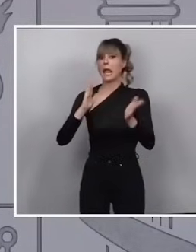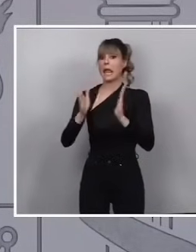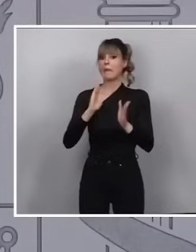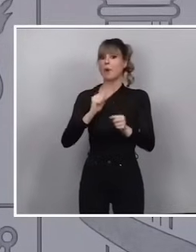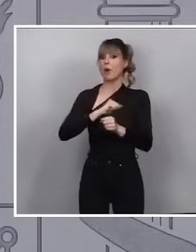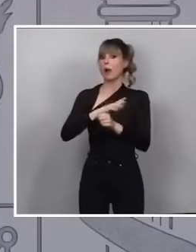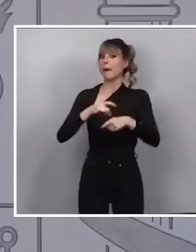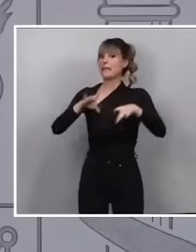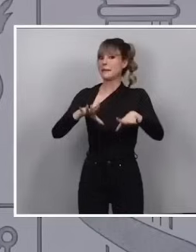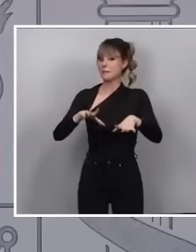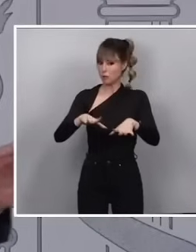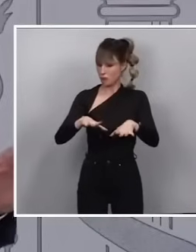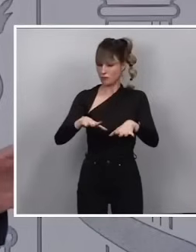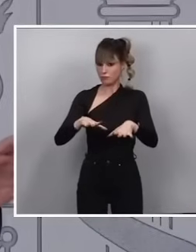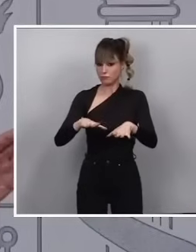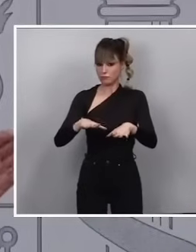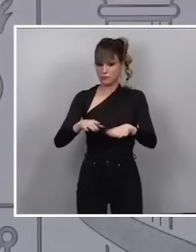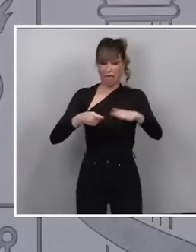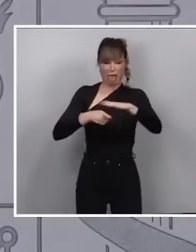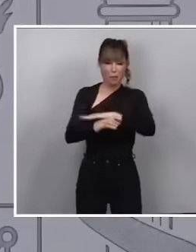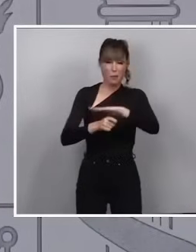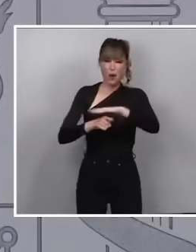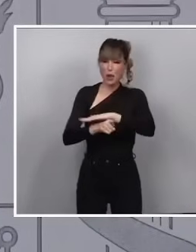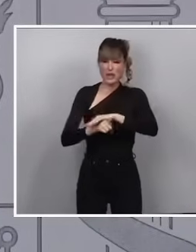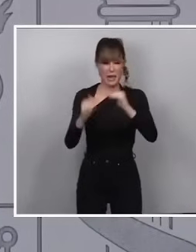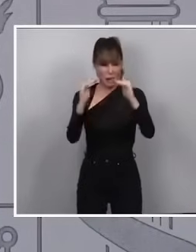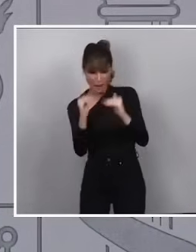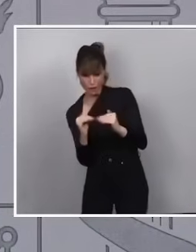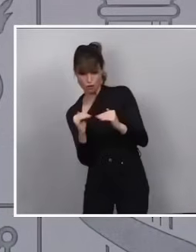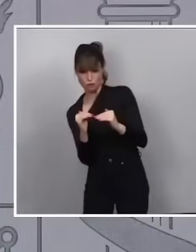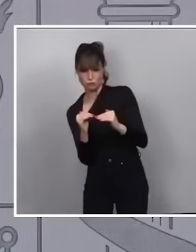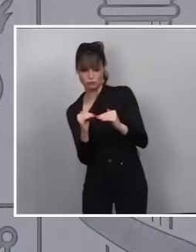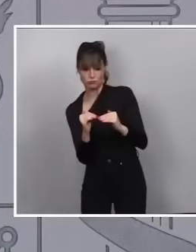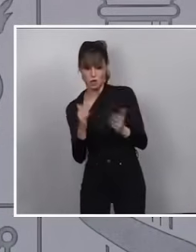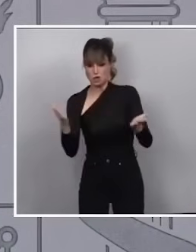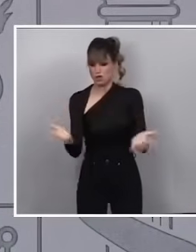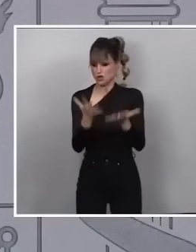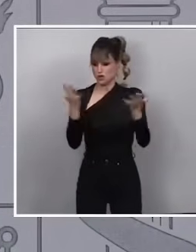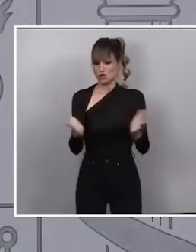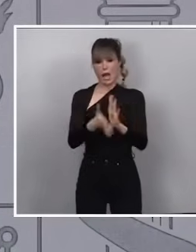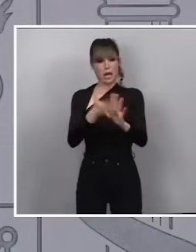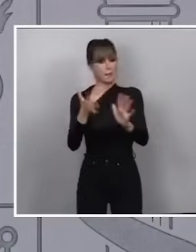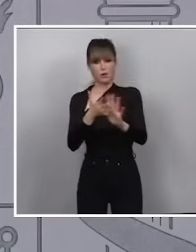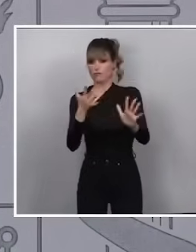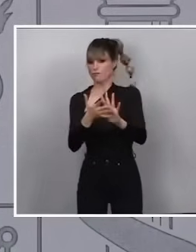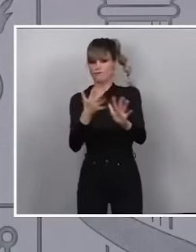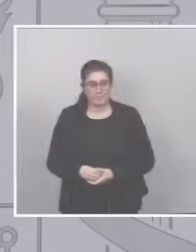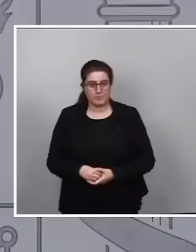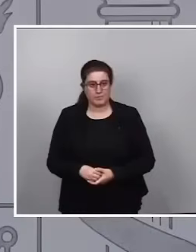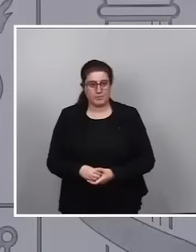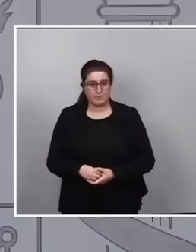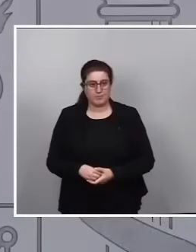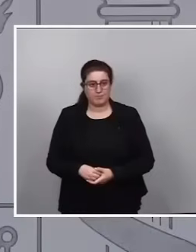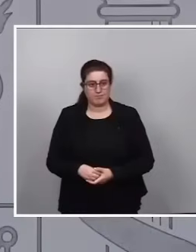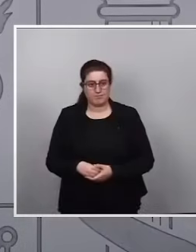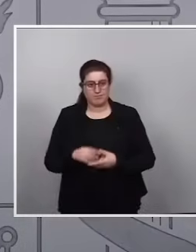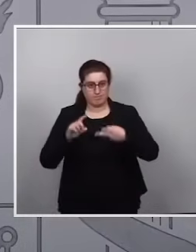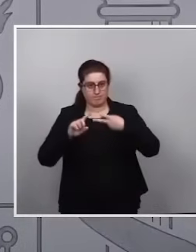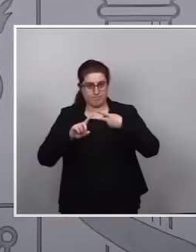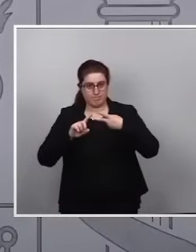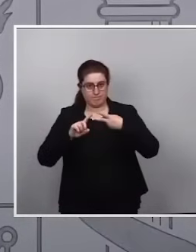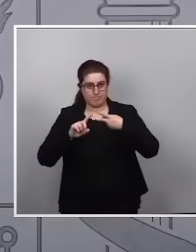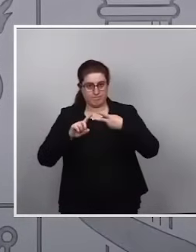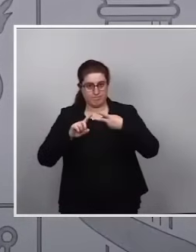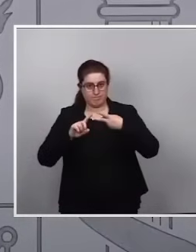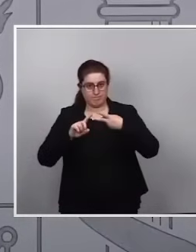pandemia con el menor papeleo posible y con la mayor celeridad y agilidad posible en segundo lugar